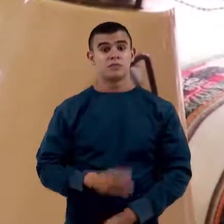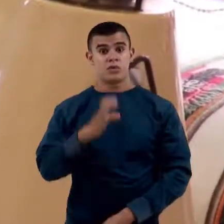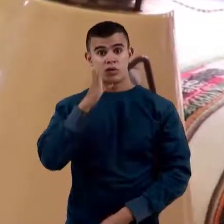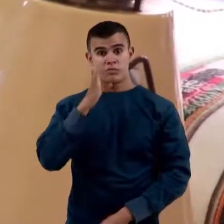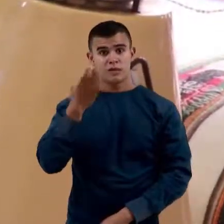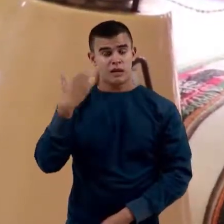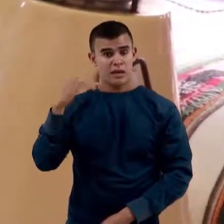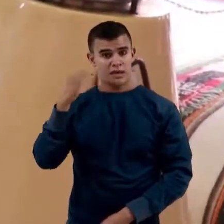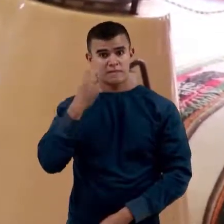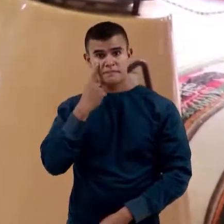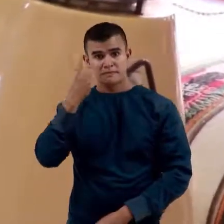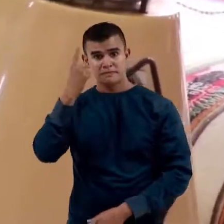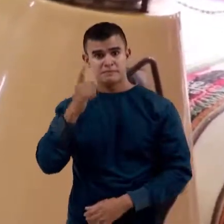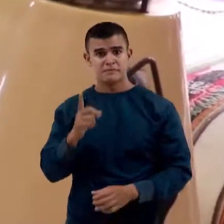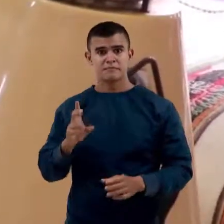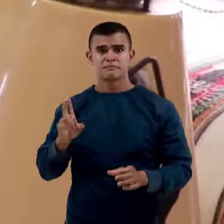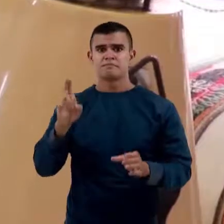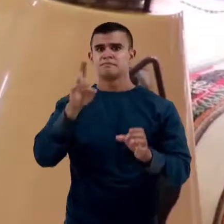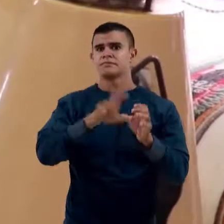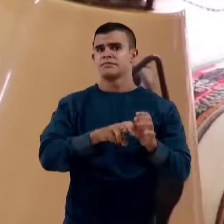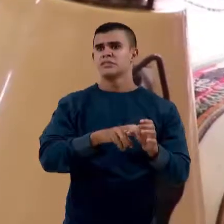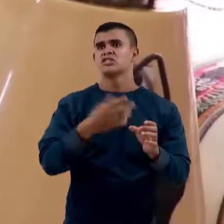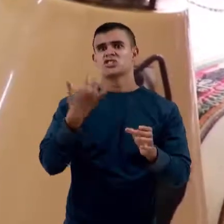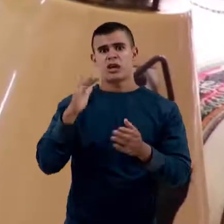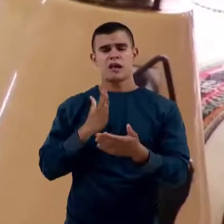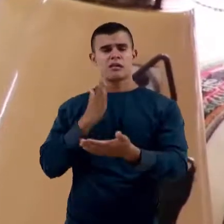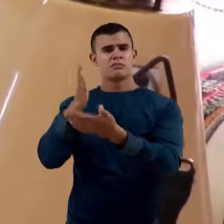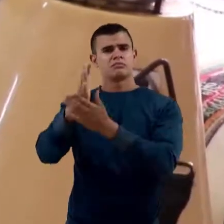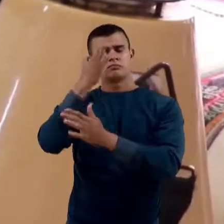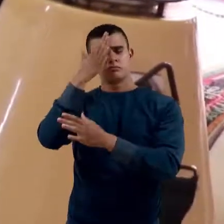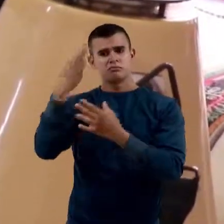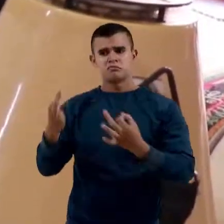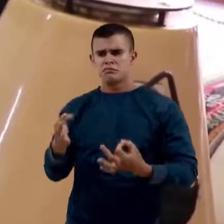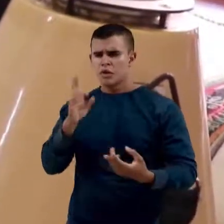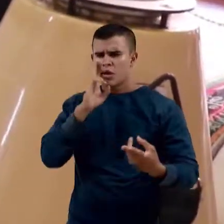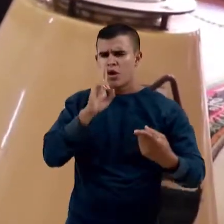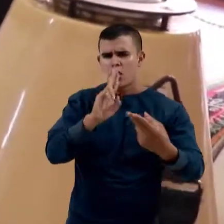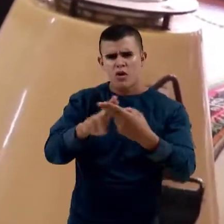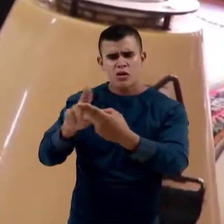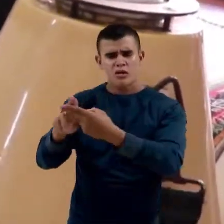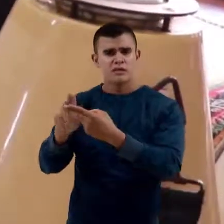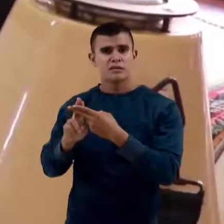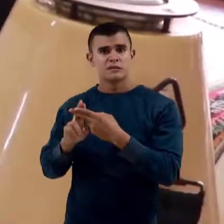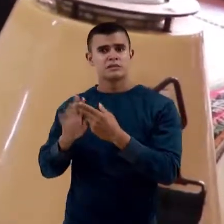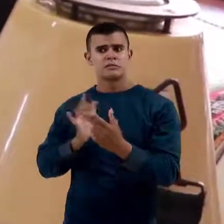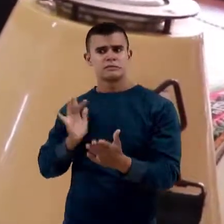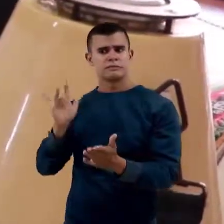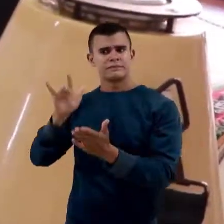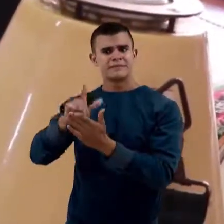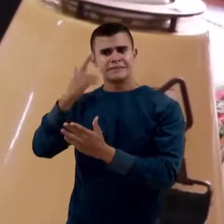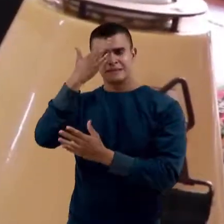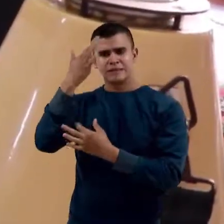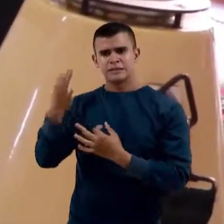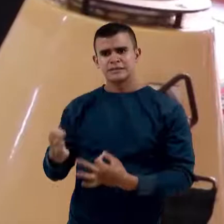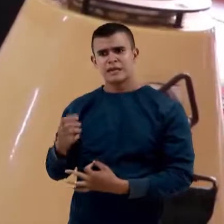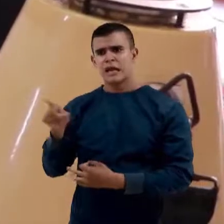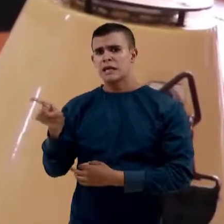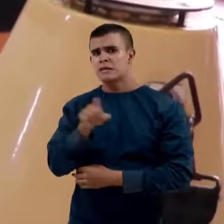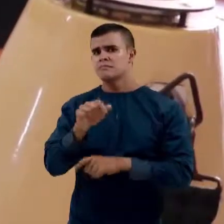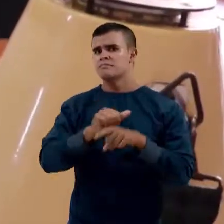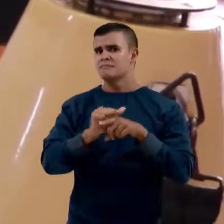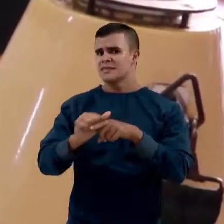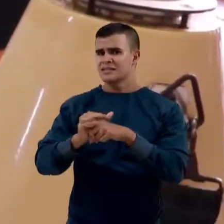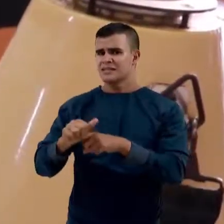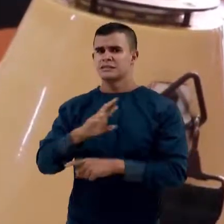Él tuvo la oportunidad de visitar la India, cuna de esta cultura. Estando ahí, pudo darse cuenta de que aunque las prácticas religiosas son las